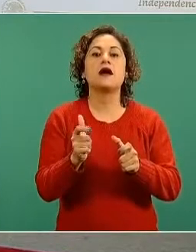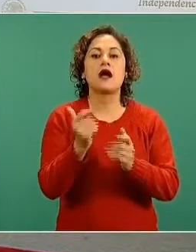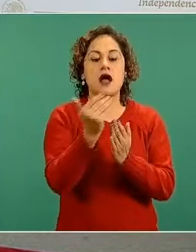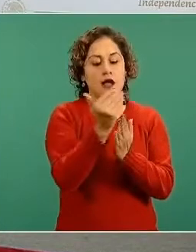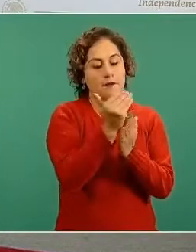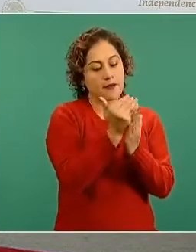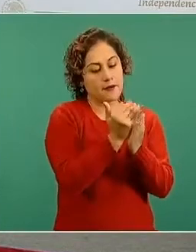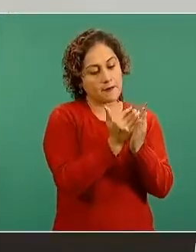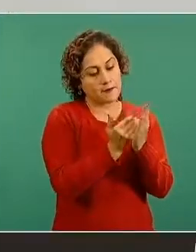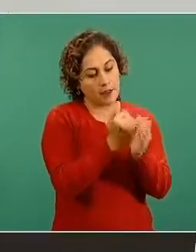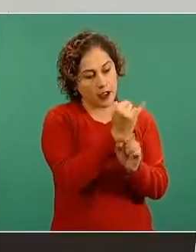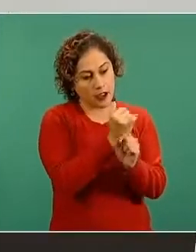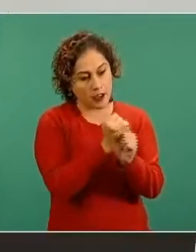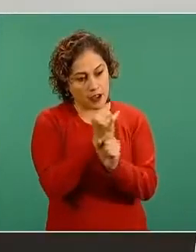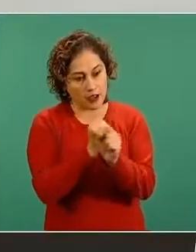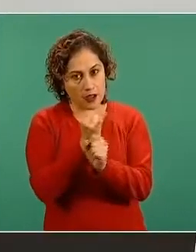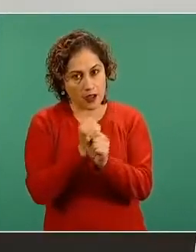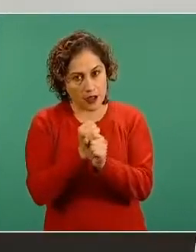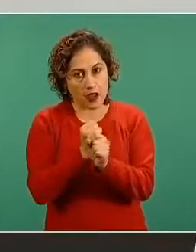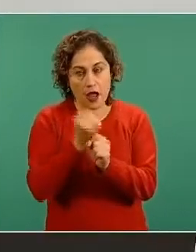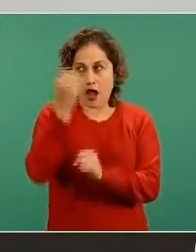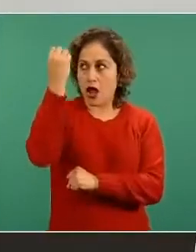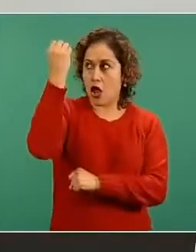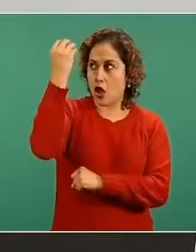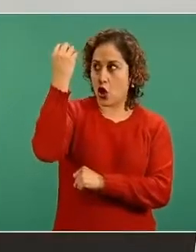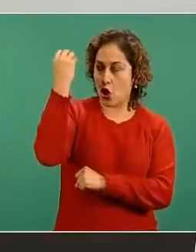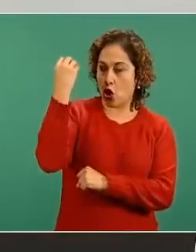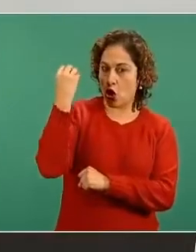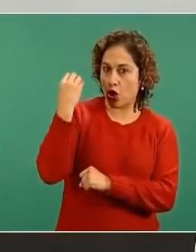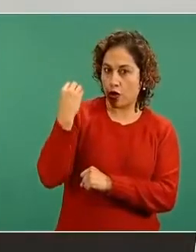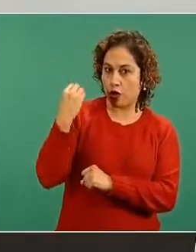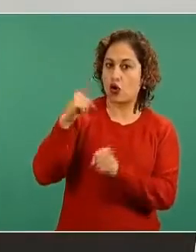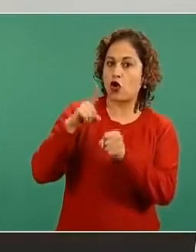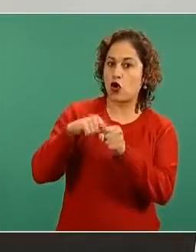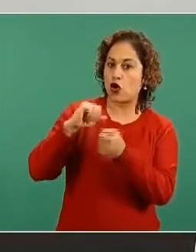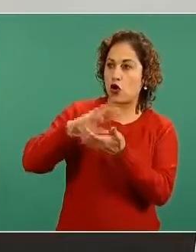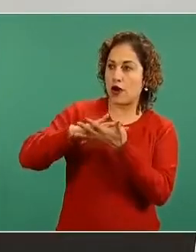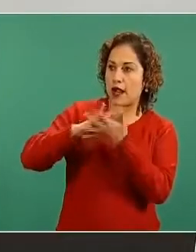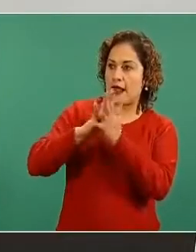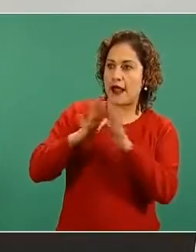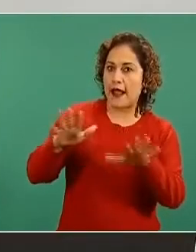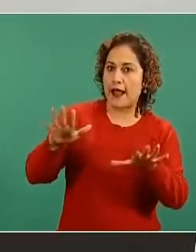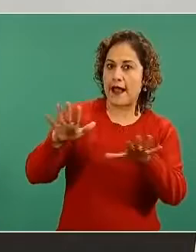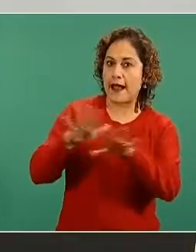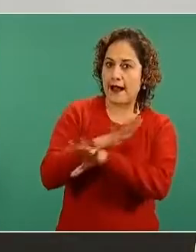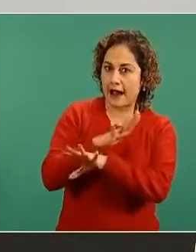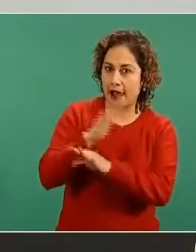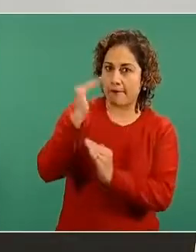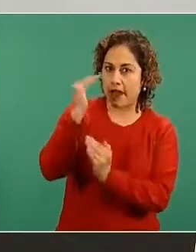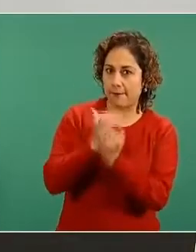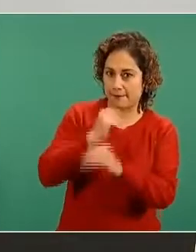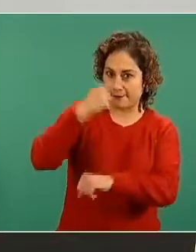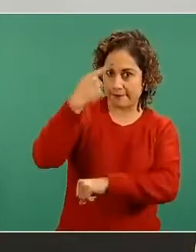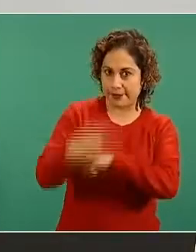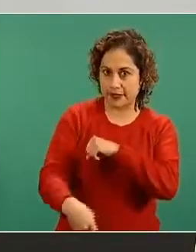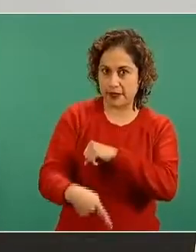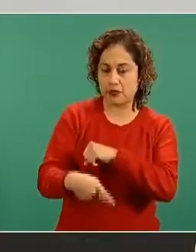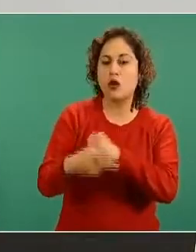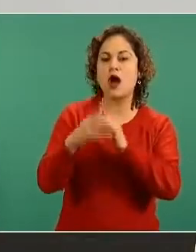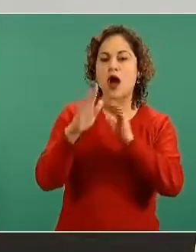color cambia a un riesgo menor y las actividades sociales y económicas pueden